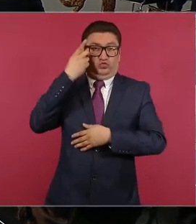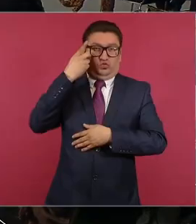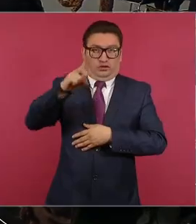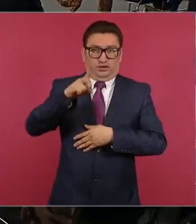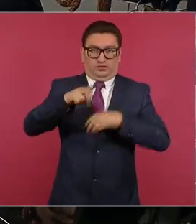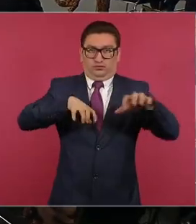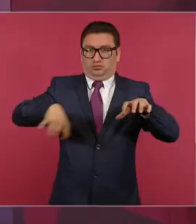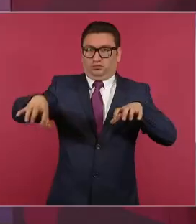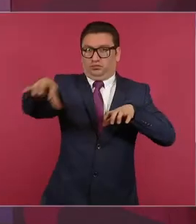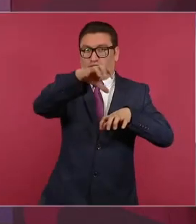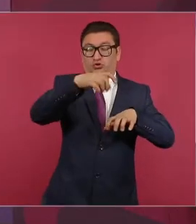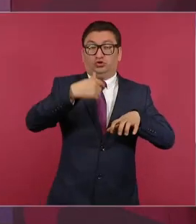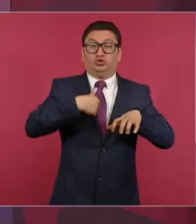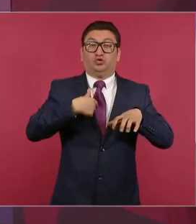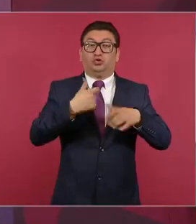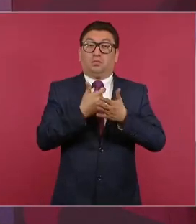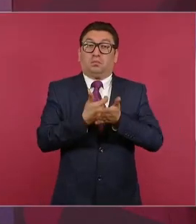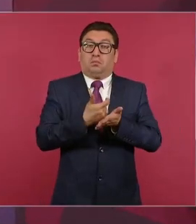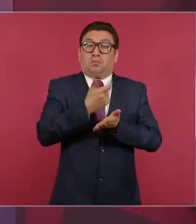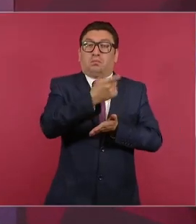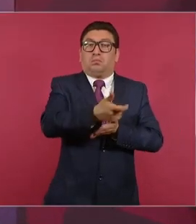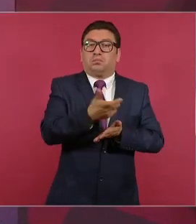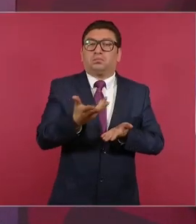y tengo que pagar